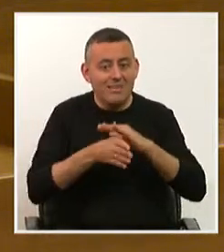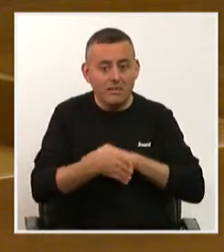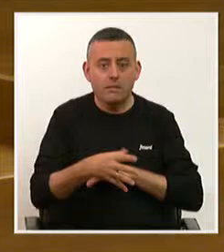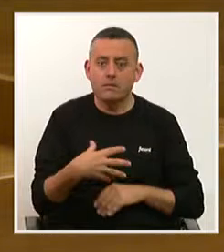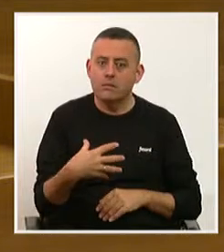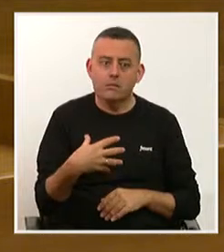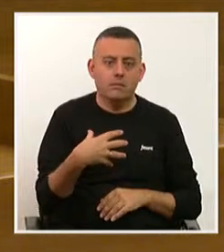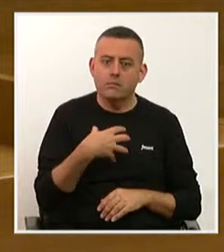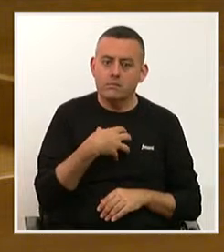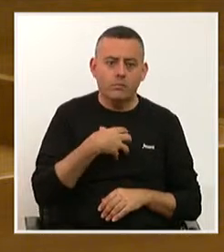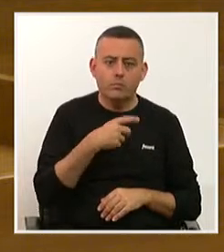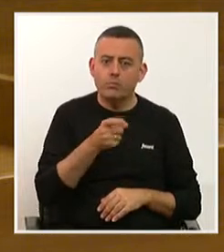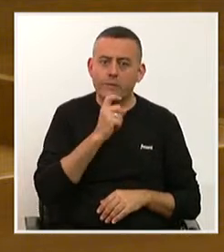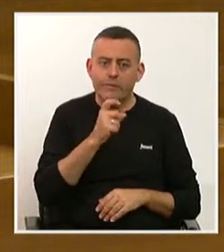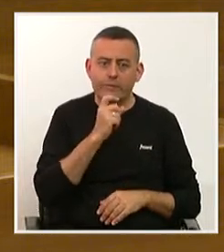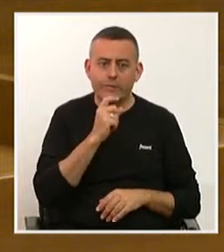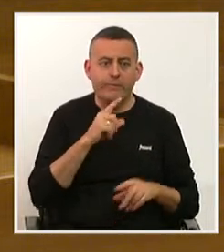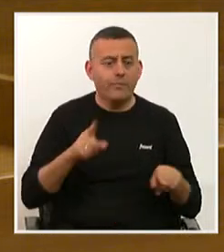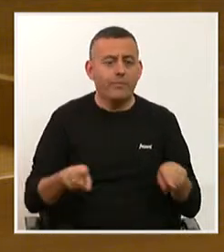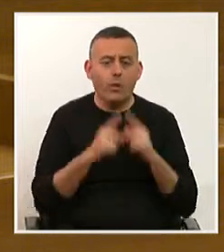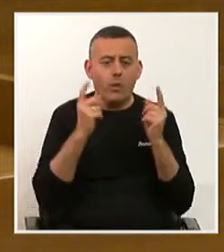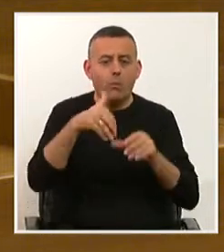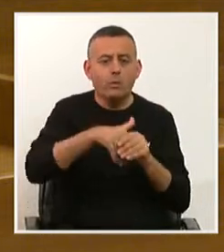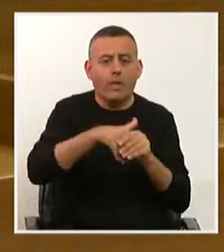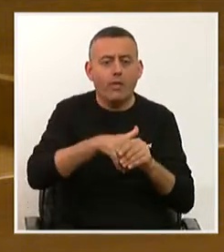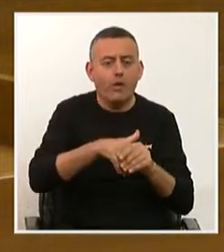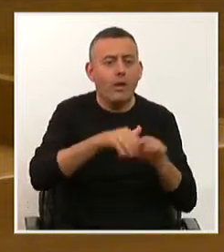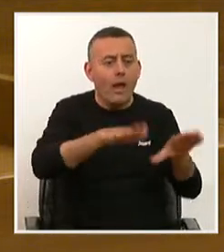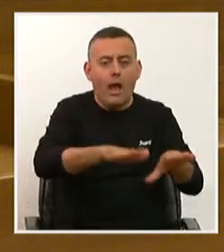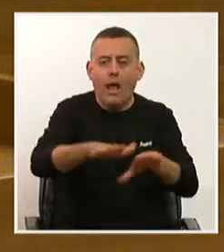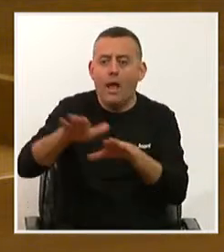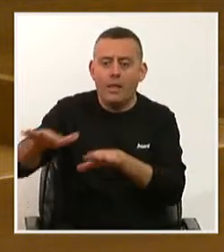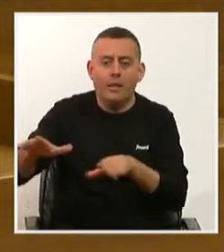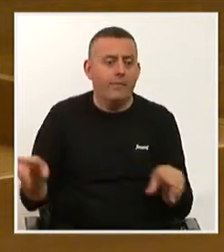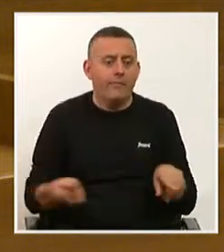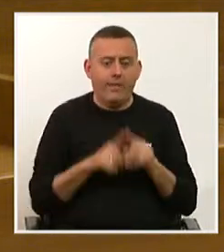dees voten aquí voten y